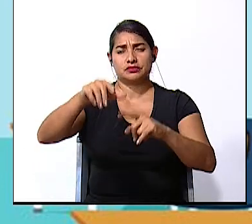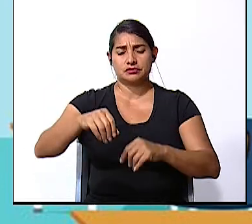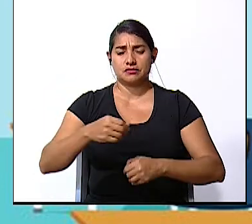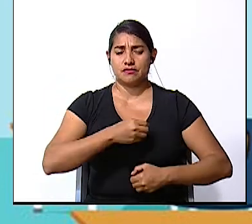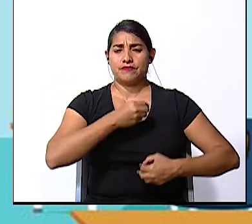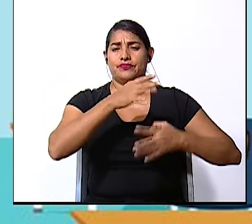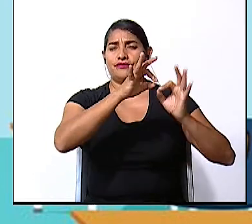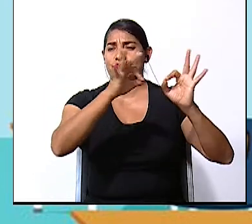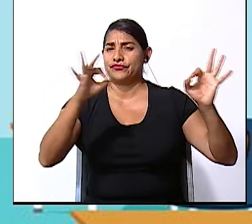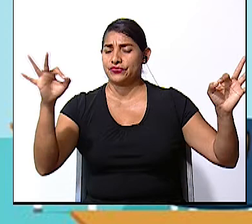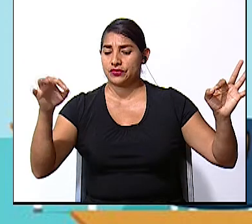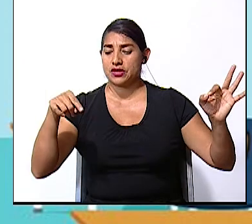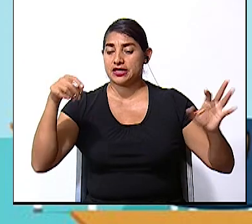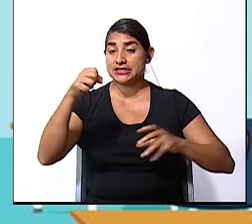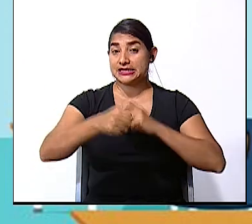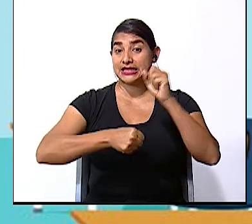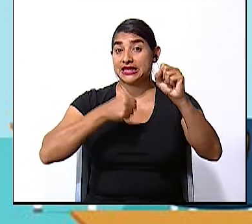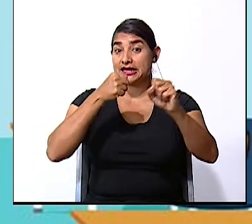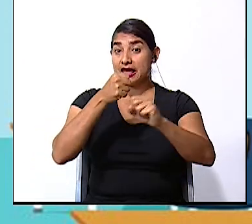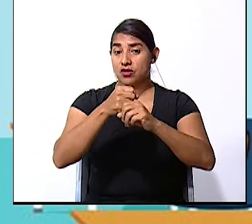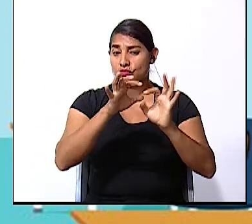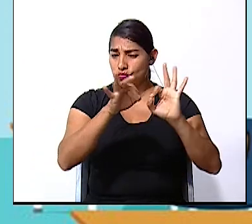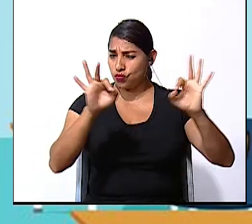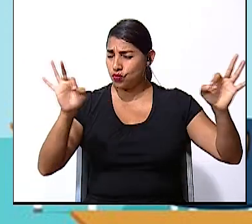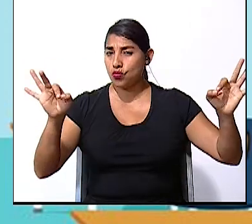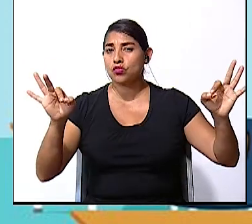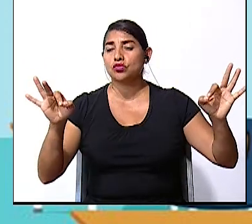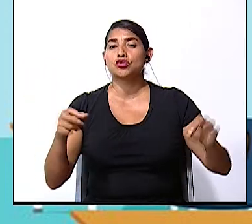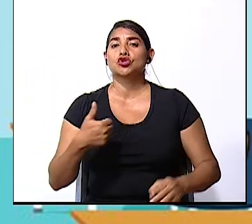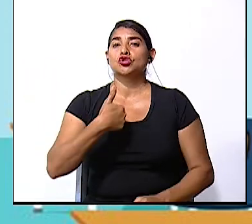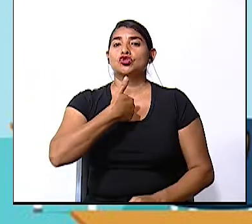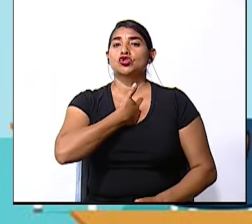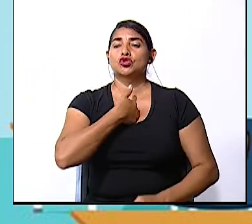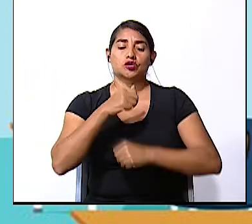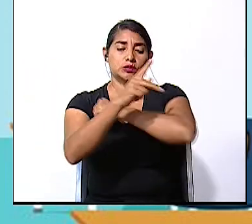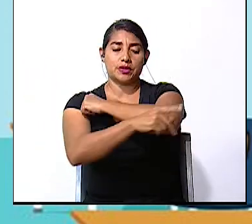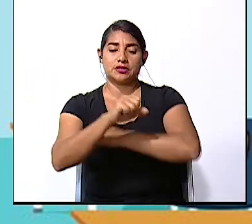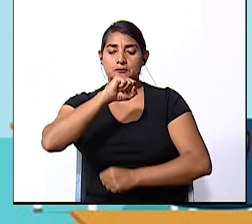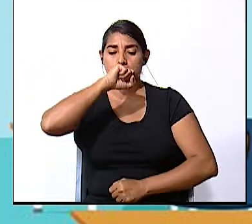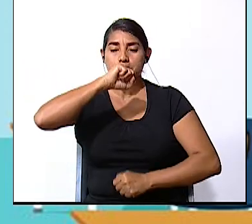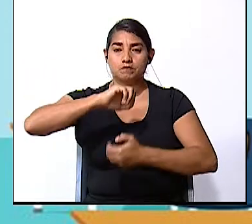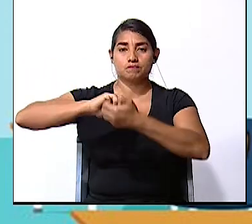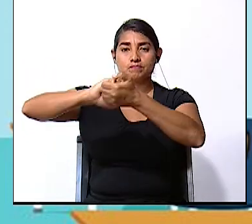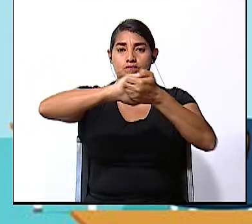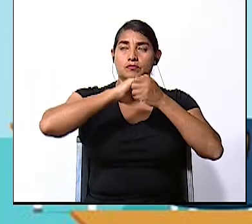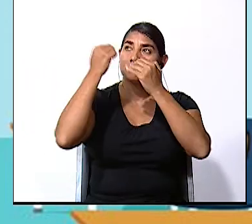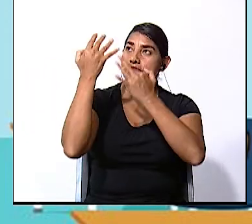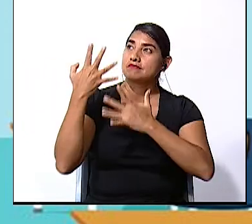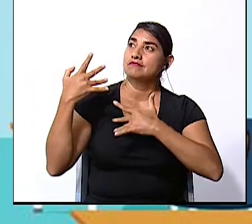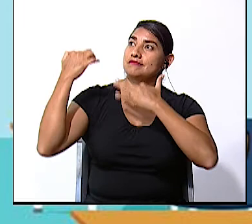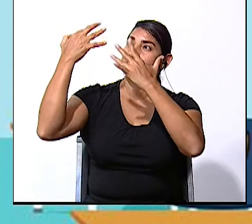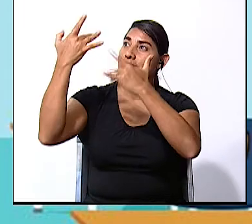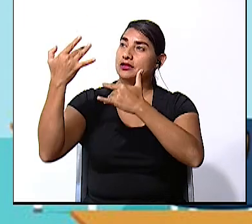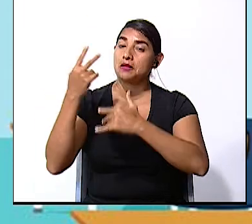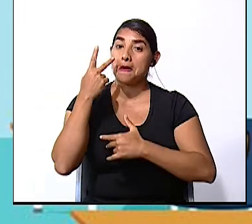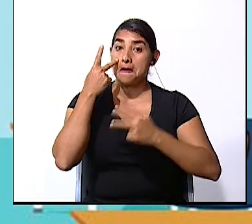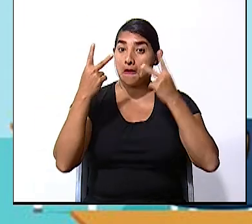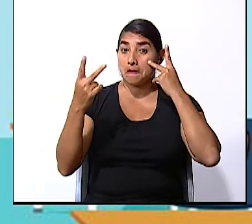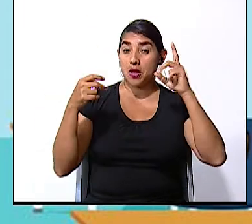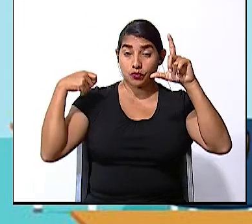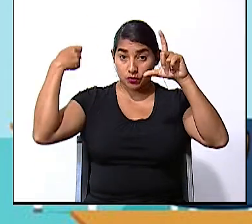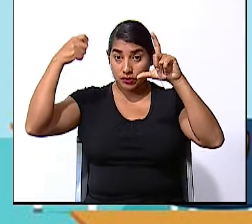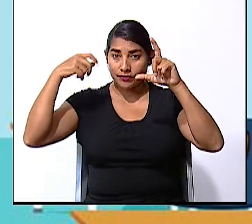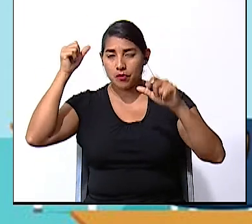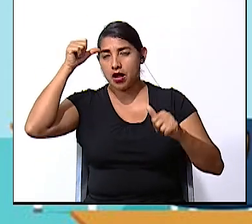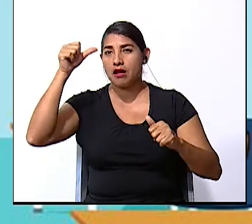patrias. Este año el lema fue Soy patria, solidaridad y esperanza. Veamos este video